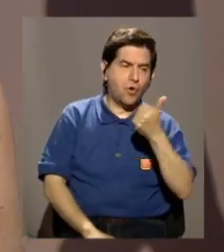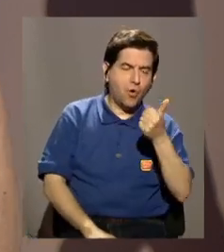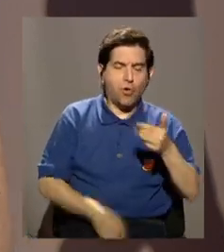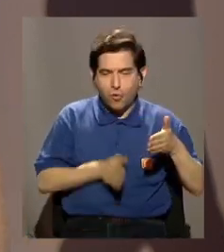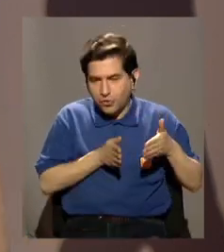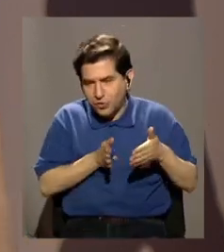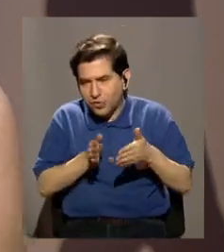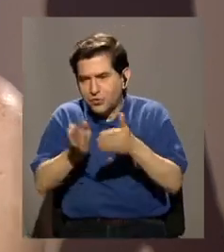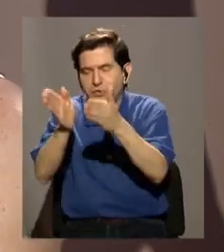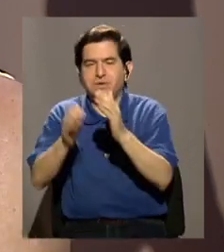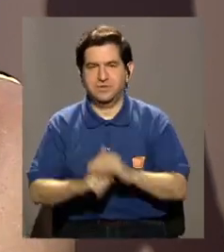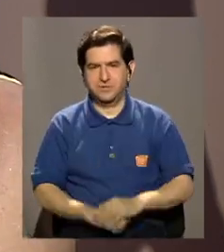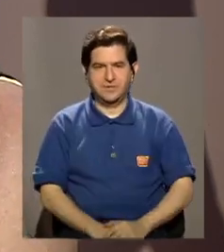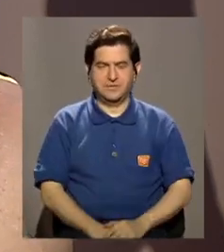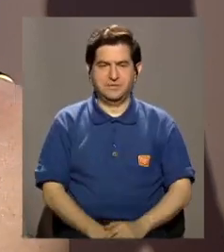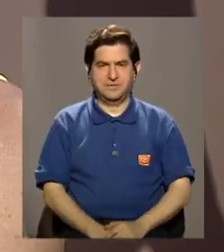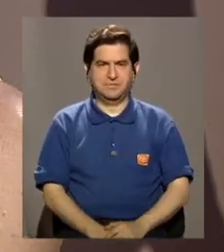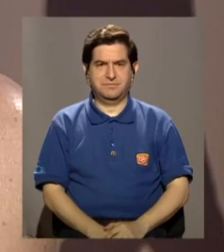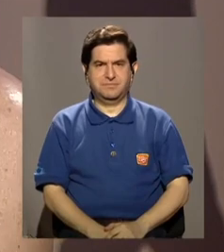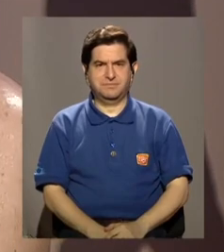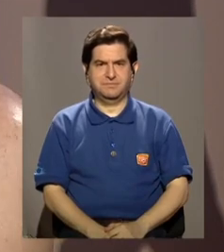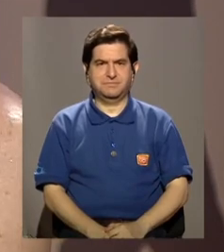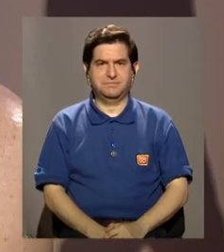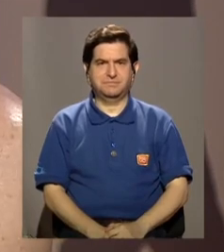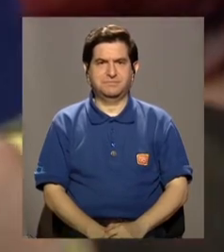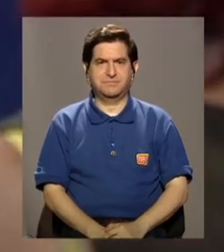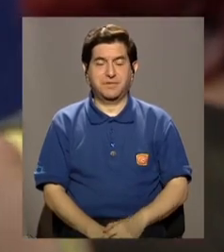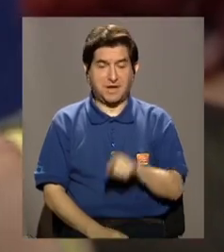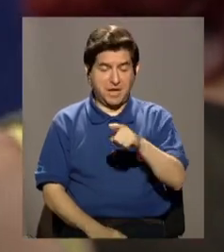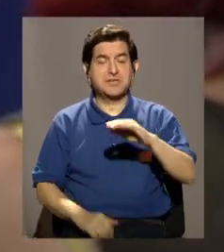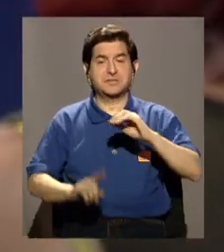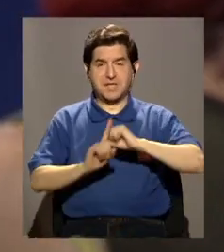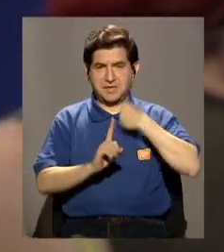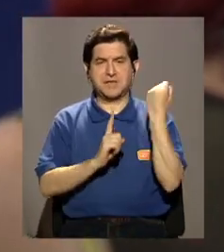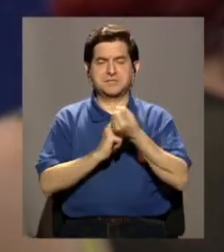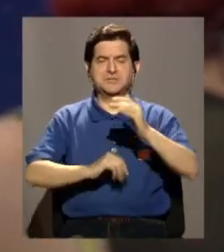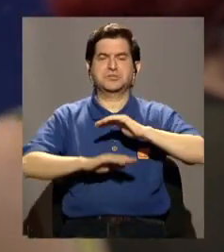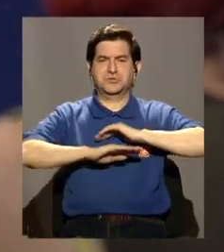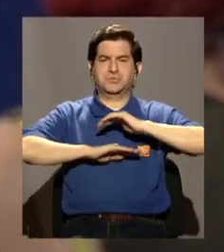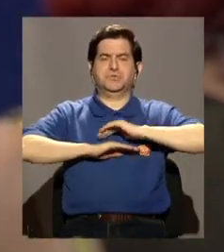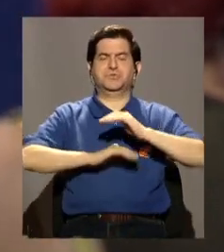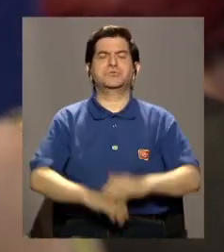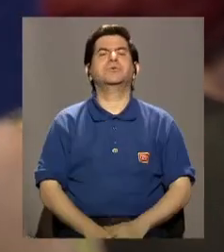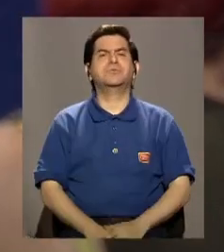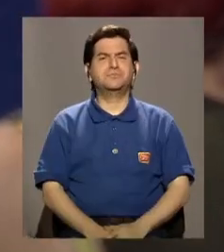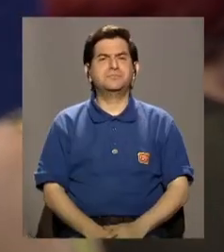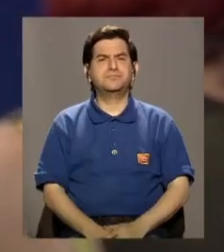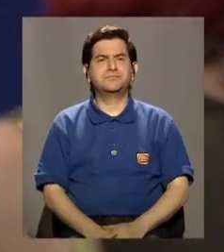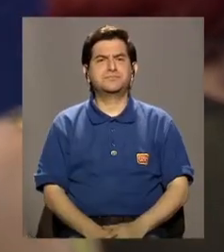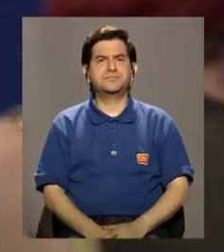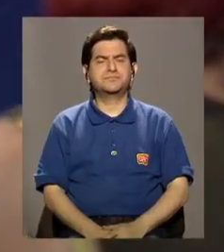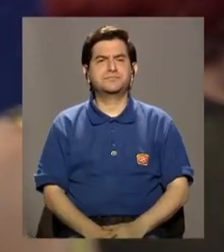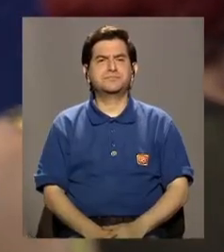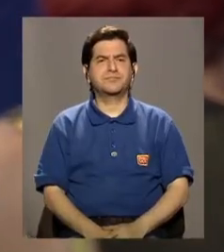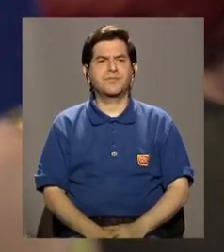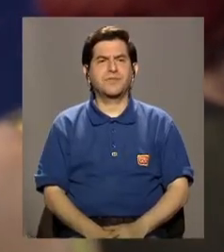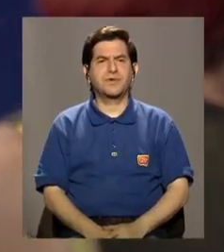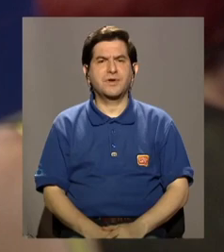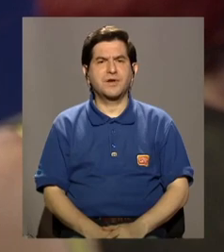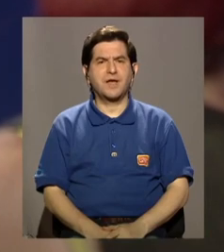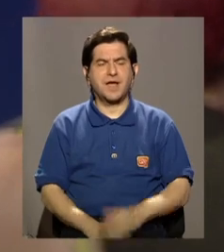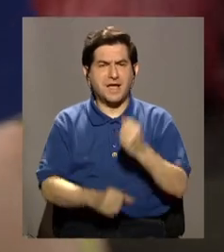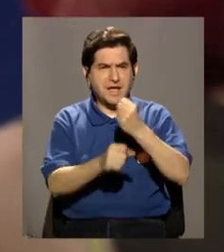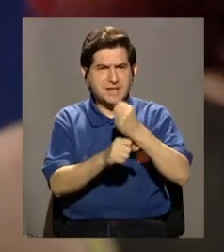por otra ruta eso es muy satisfactorio cuando se trabaja porque es una